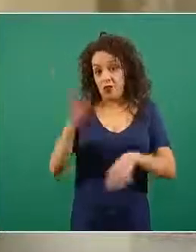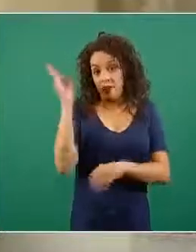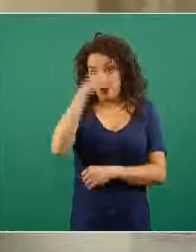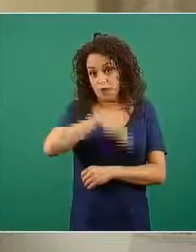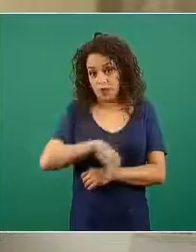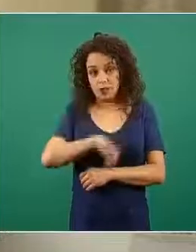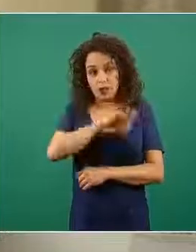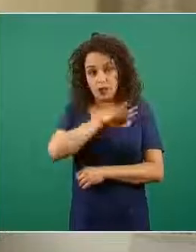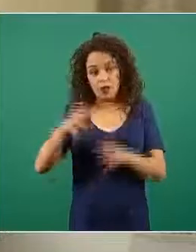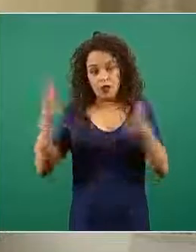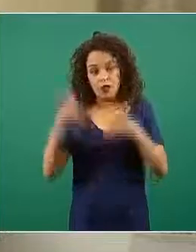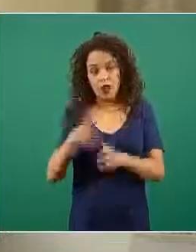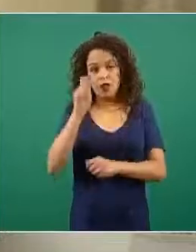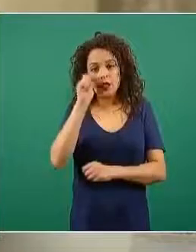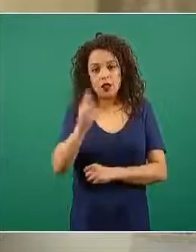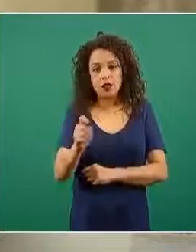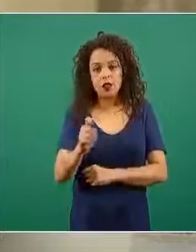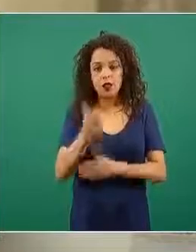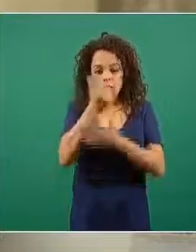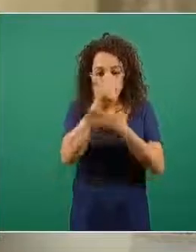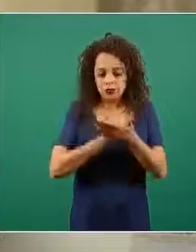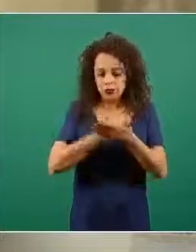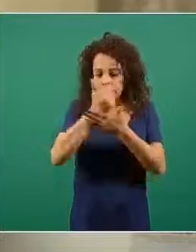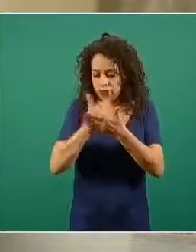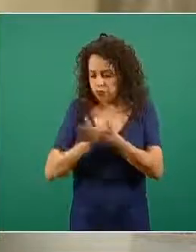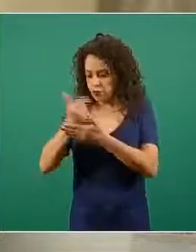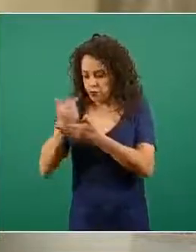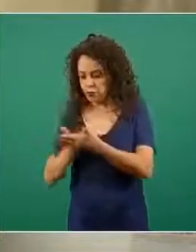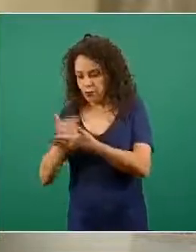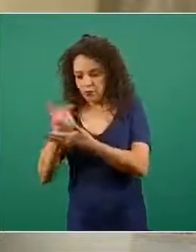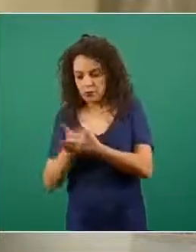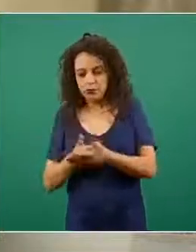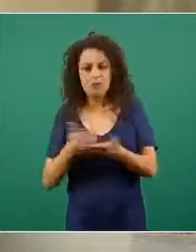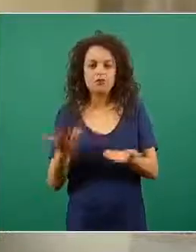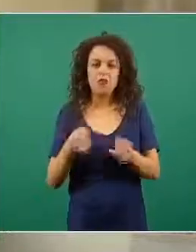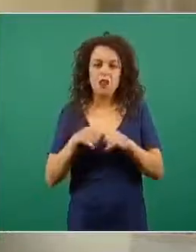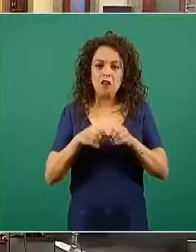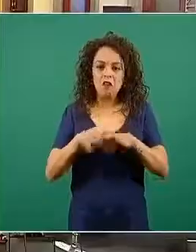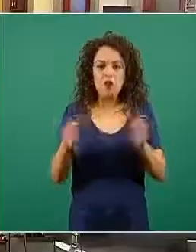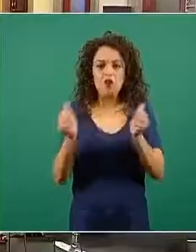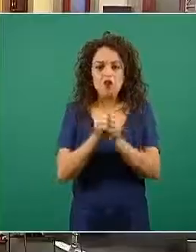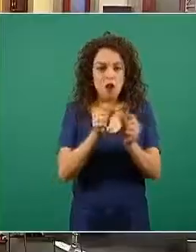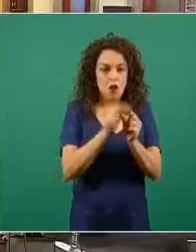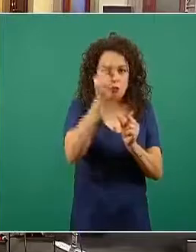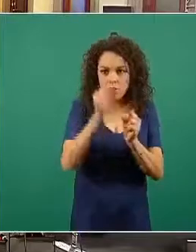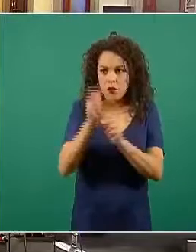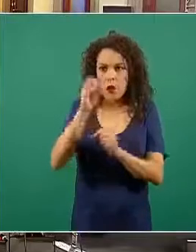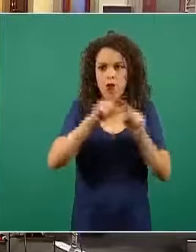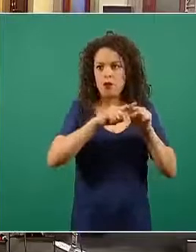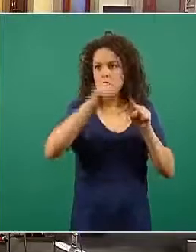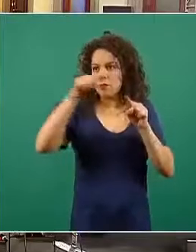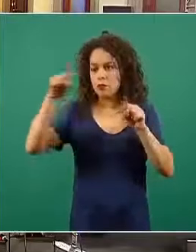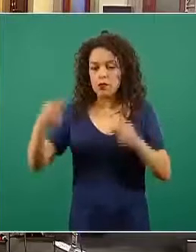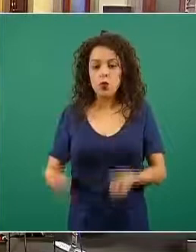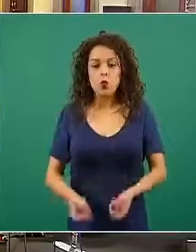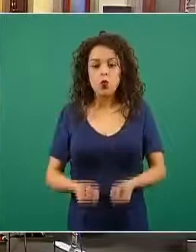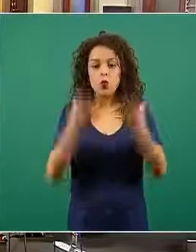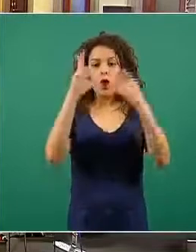de gráfica, algún tipo de conteo, algo que pudiéramos tener con respecto al daño que ha hecho la